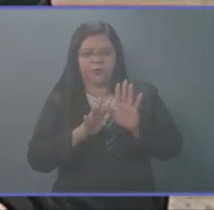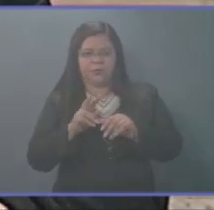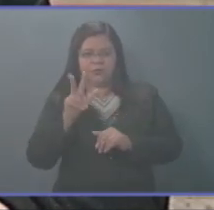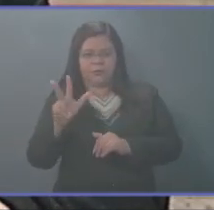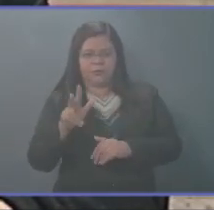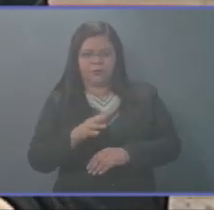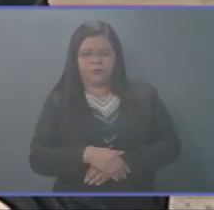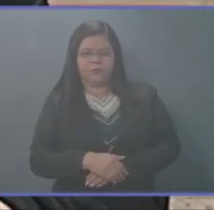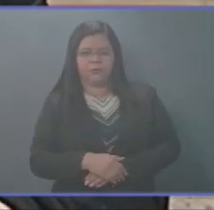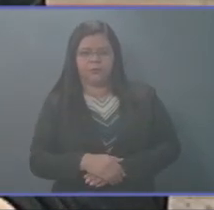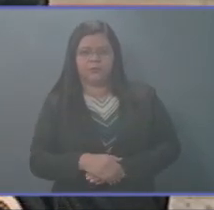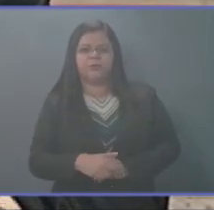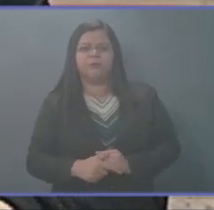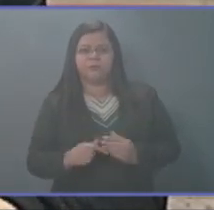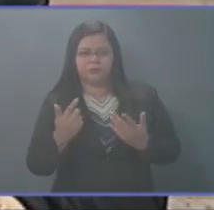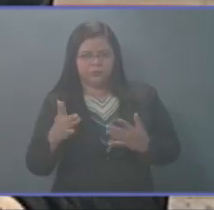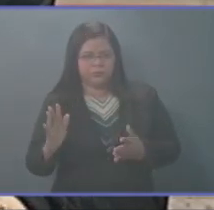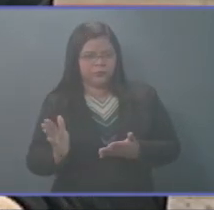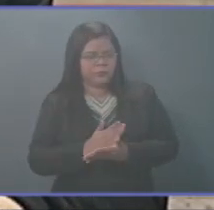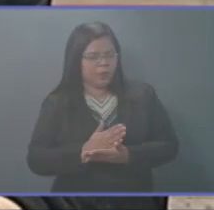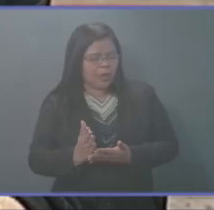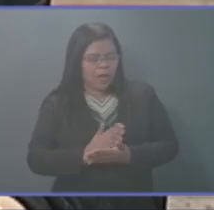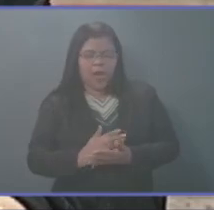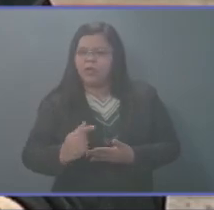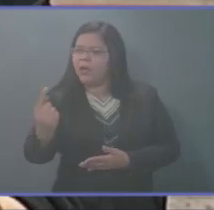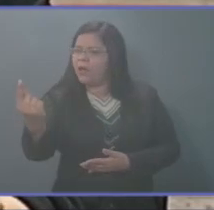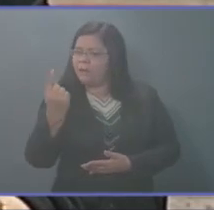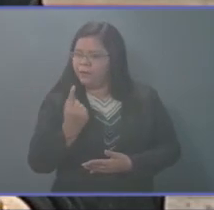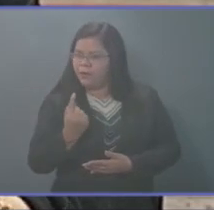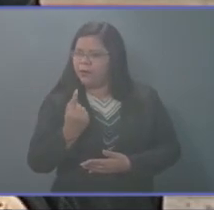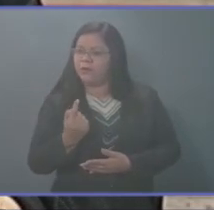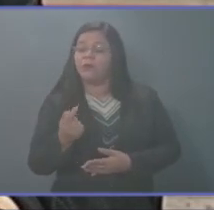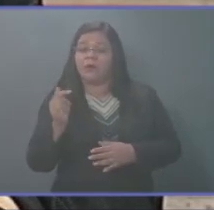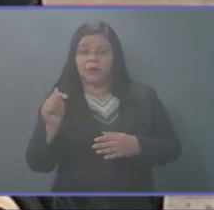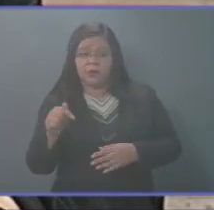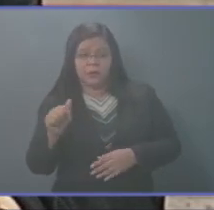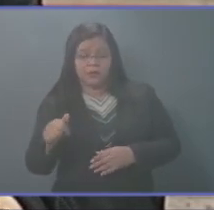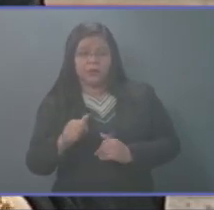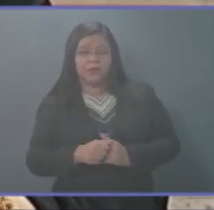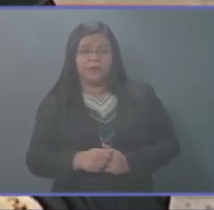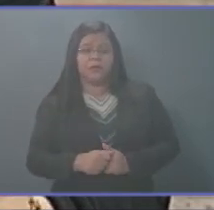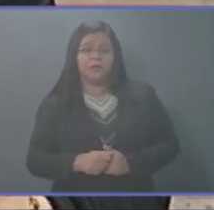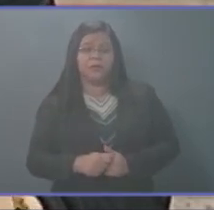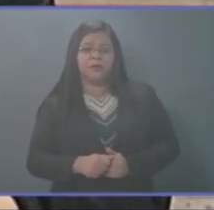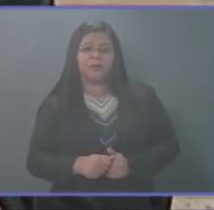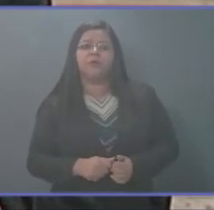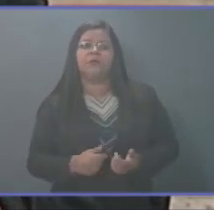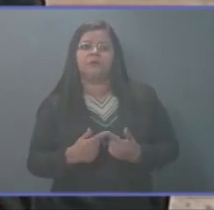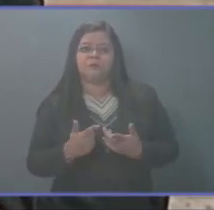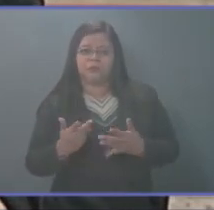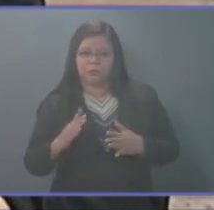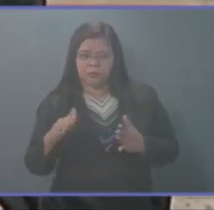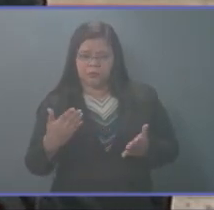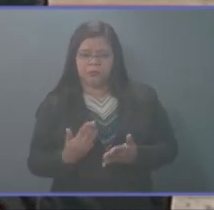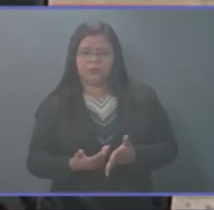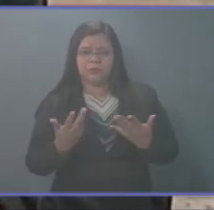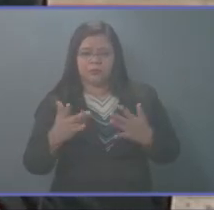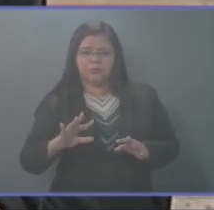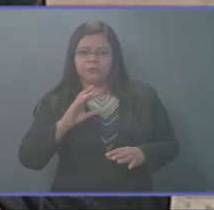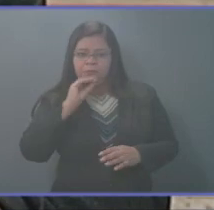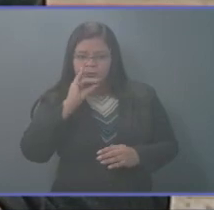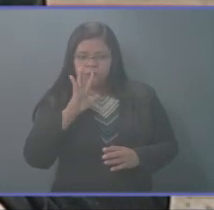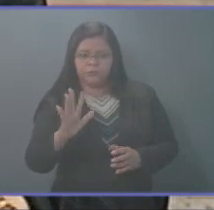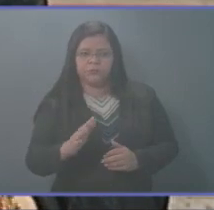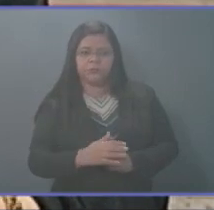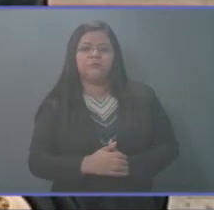1993 y a nadie se le ha emplazado en este tribunal político, como bien han dicho ustedes,